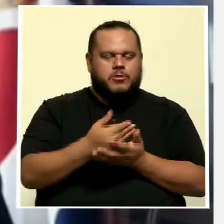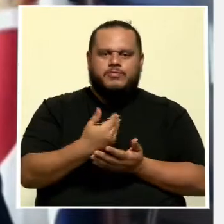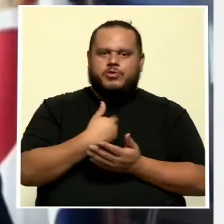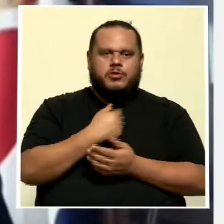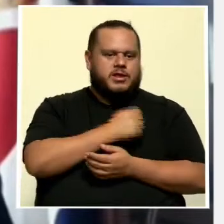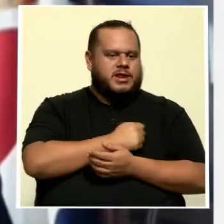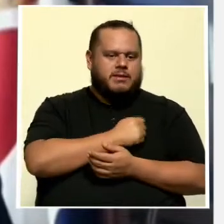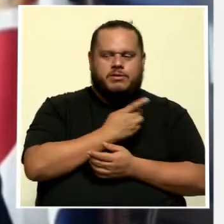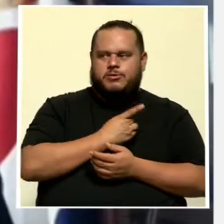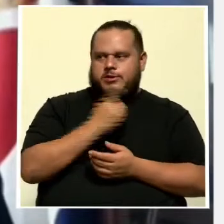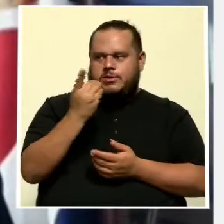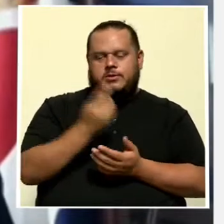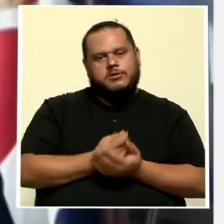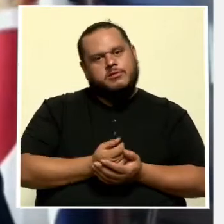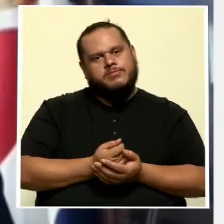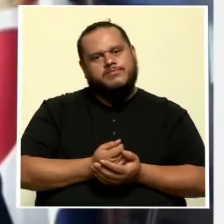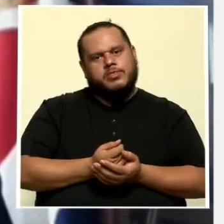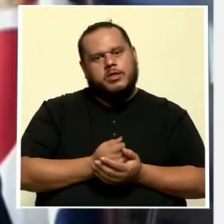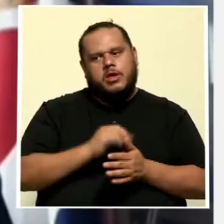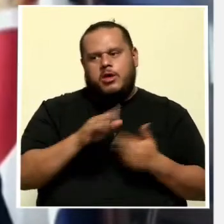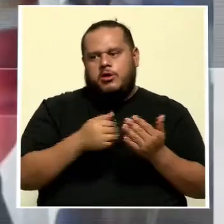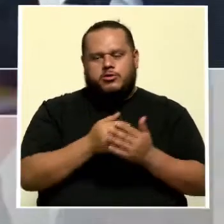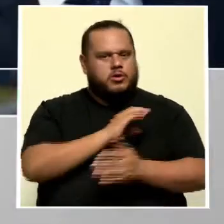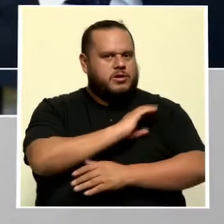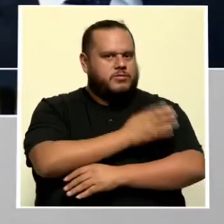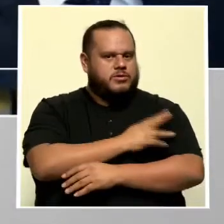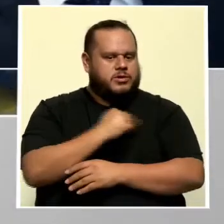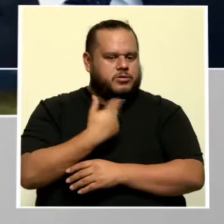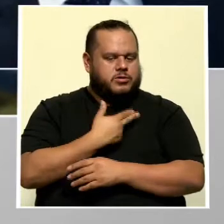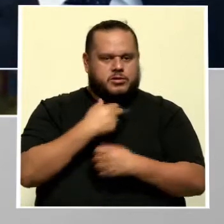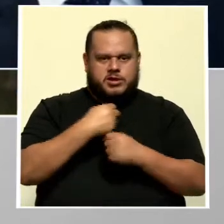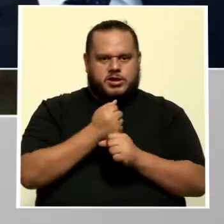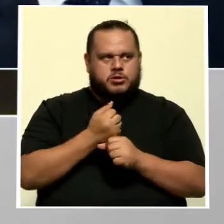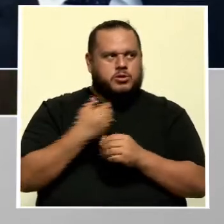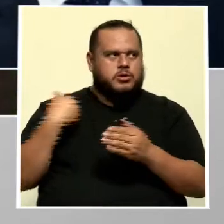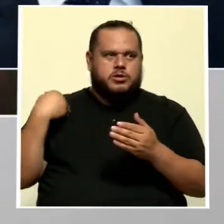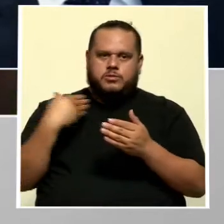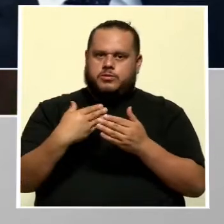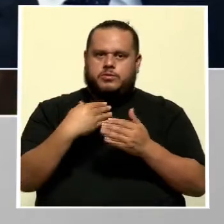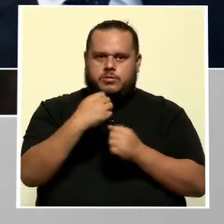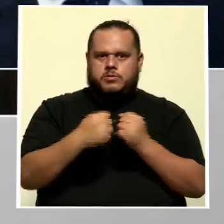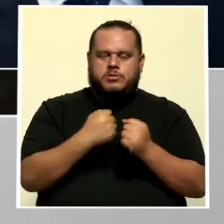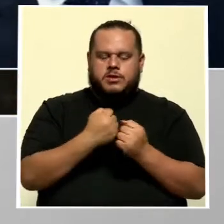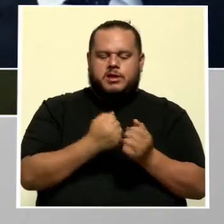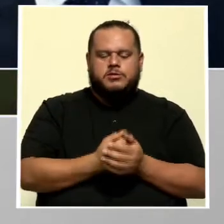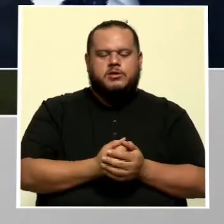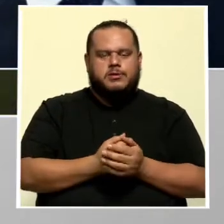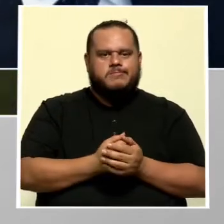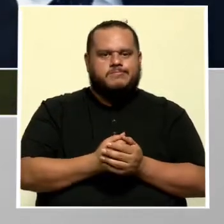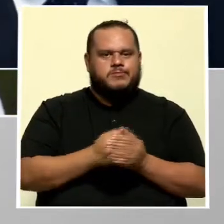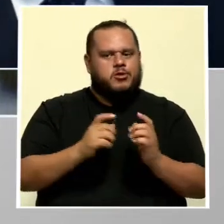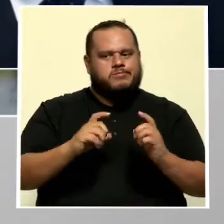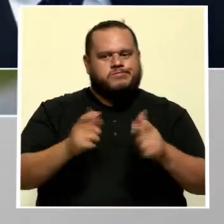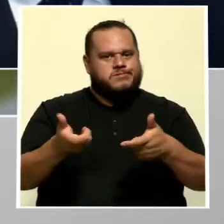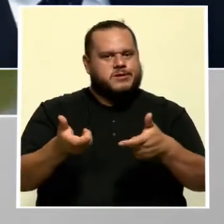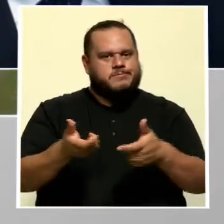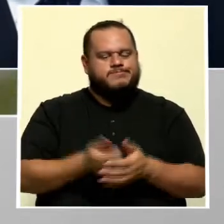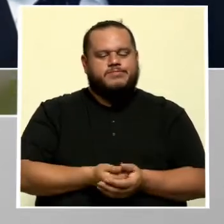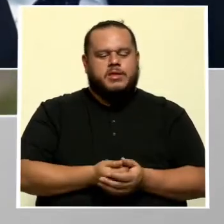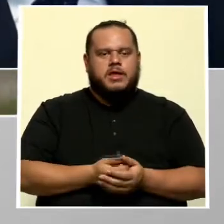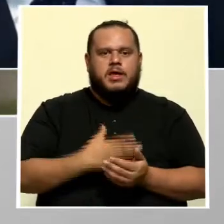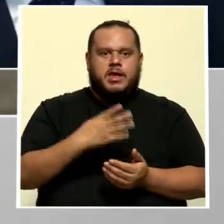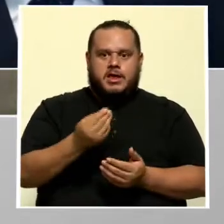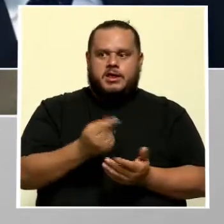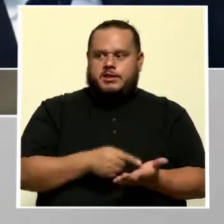perdón de Dios, ¿verdad? Todo el esfuerzo que habíamos hecho durante muchos años prácticamente lo votaron. Y se me presenta